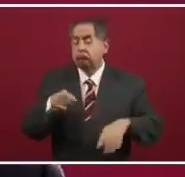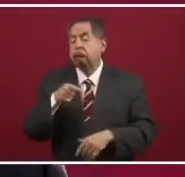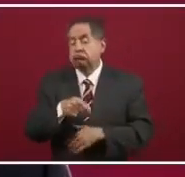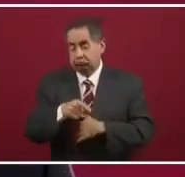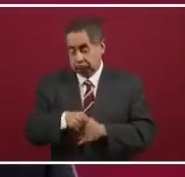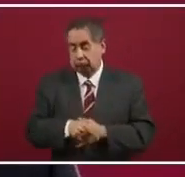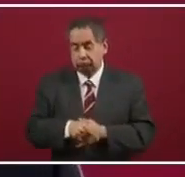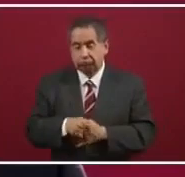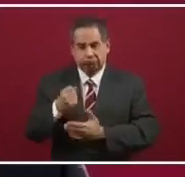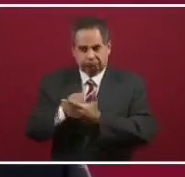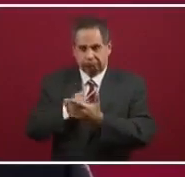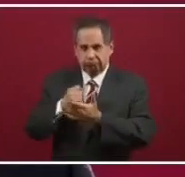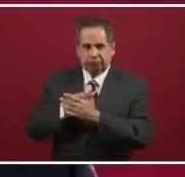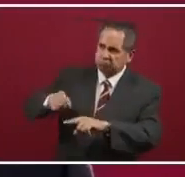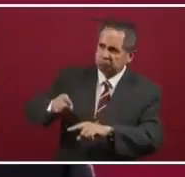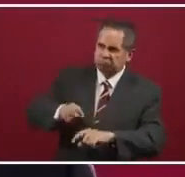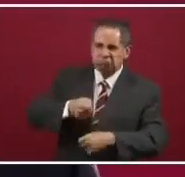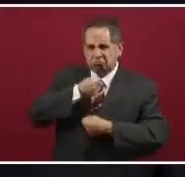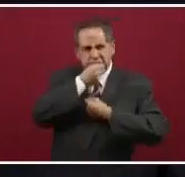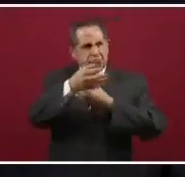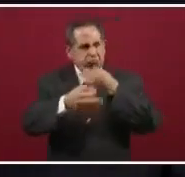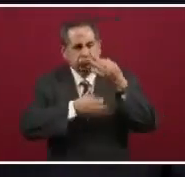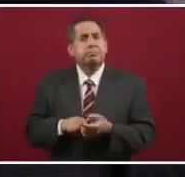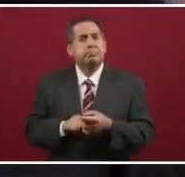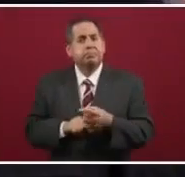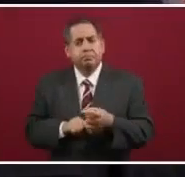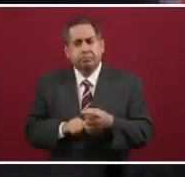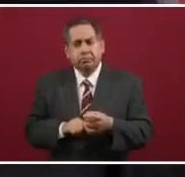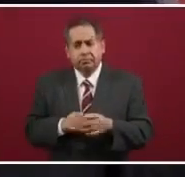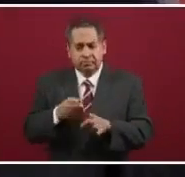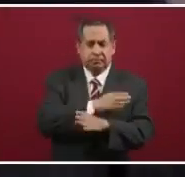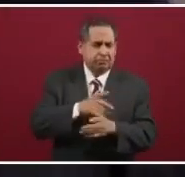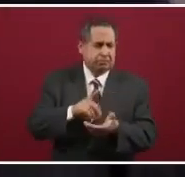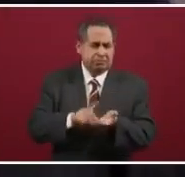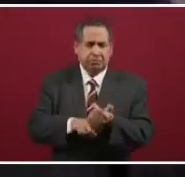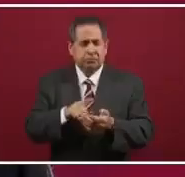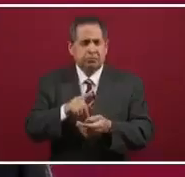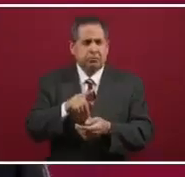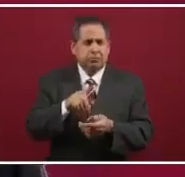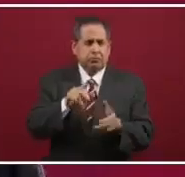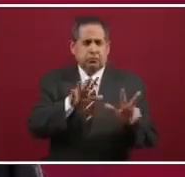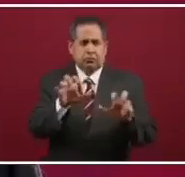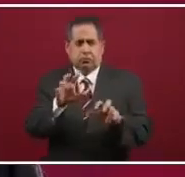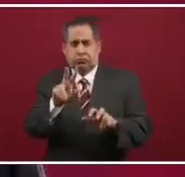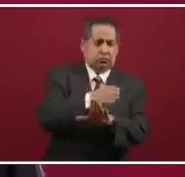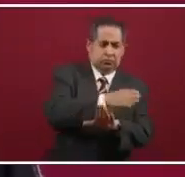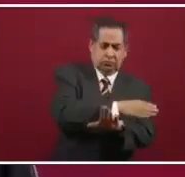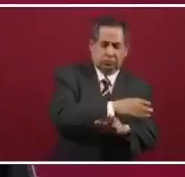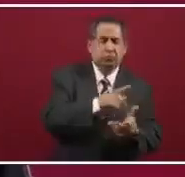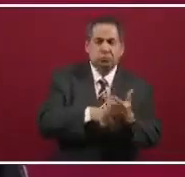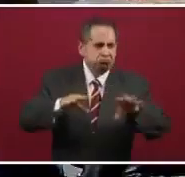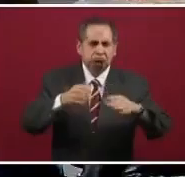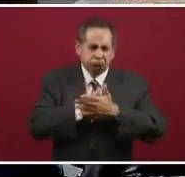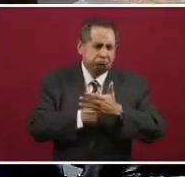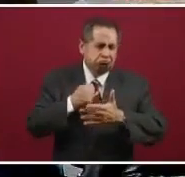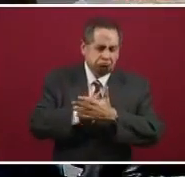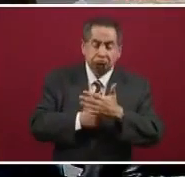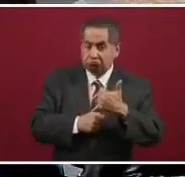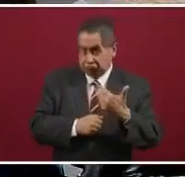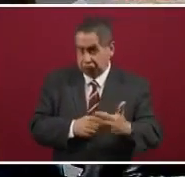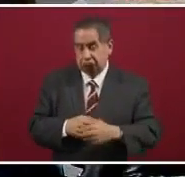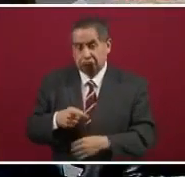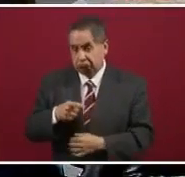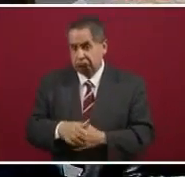la lucha contra la dictadura porfirista. Desde antes de los años 90 del siglo XIX comenzó a luchar.